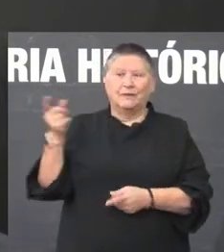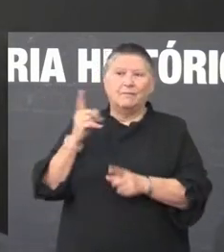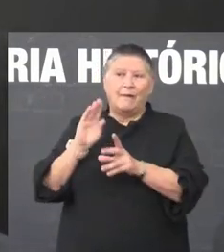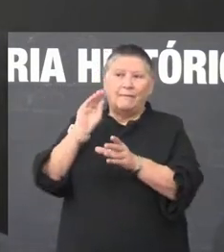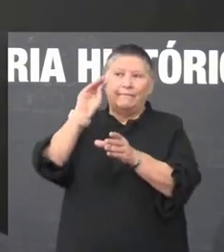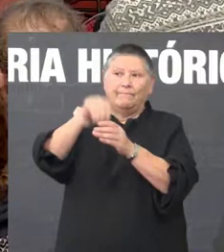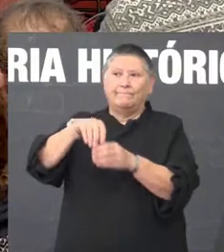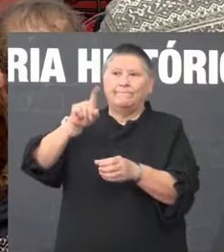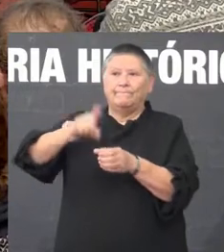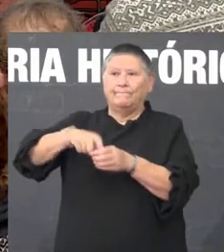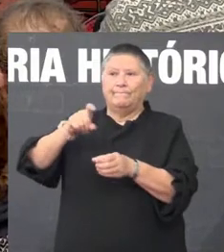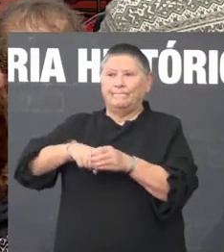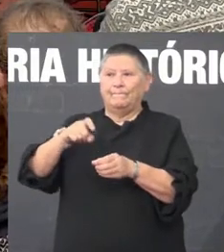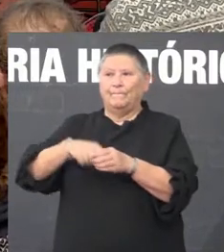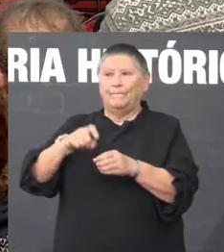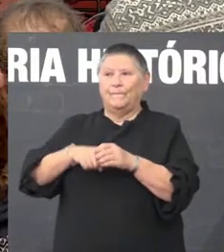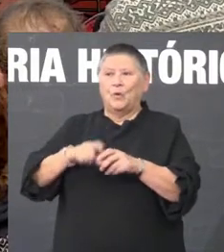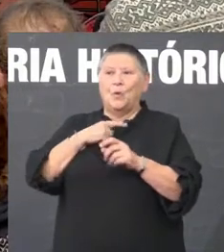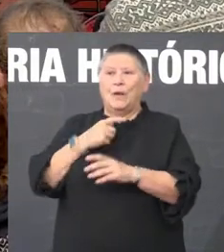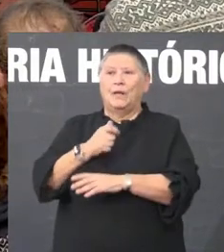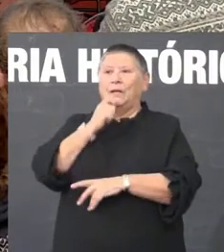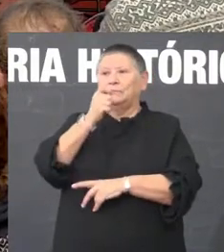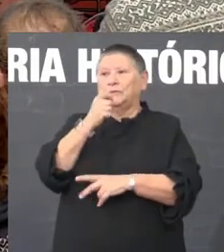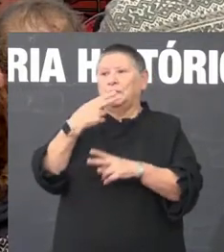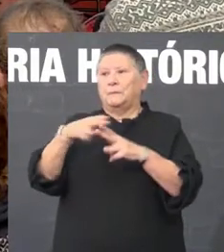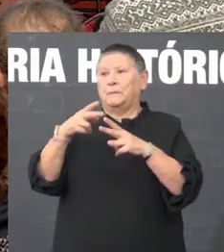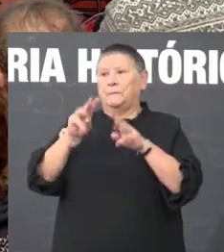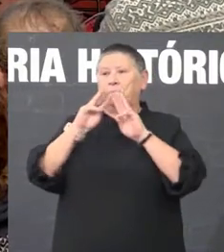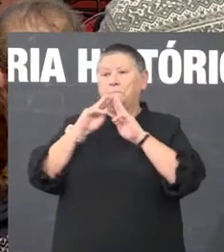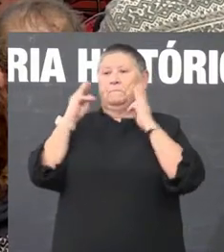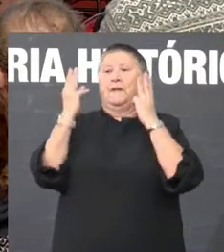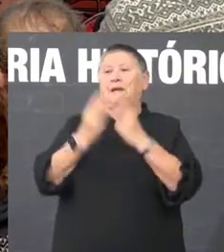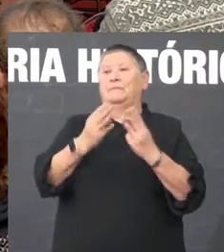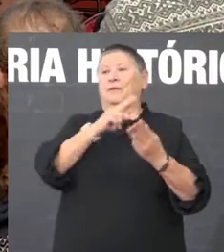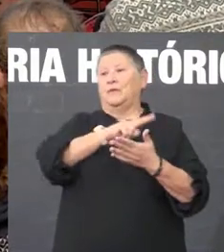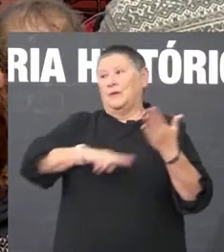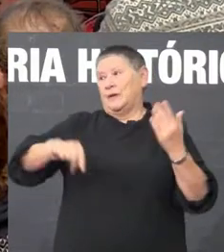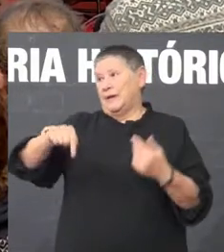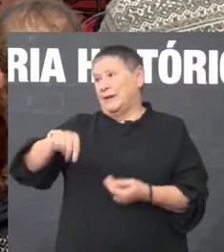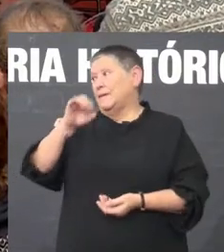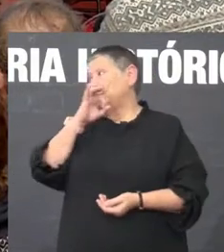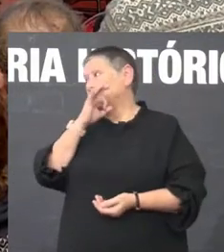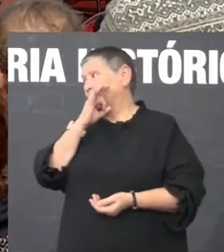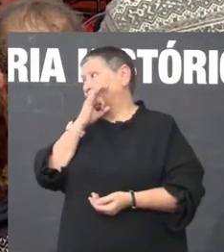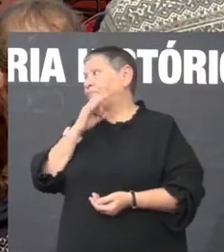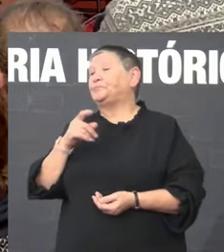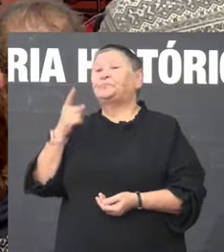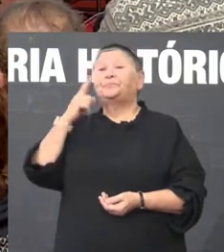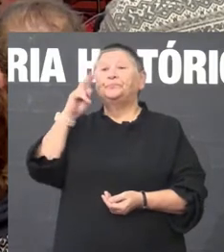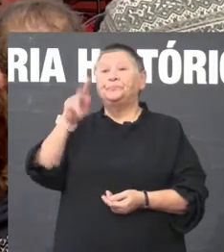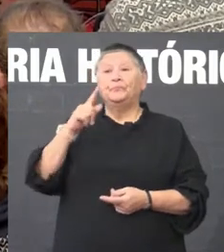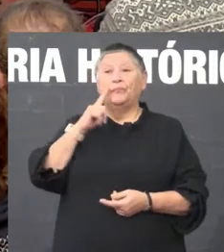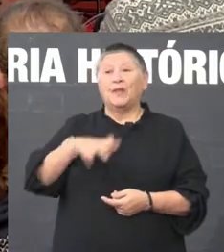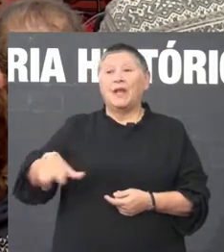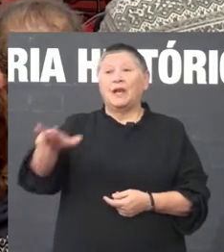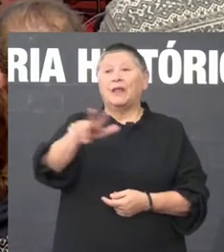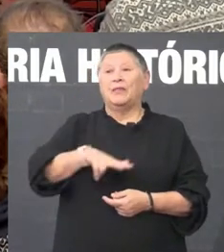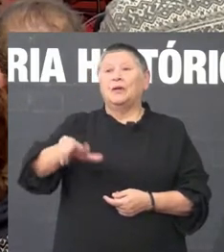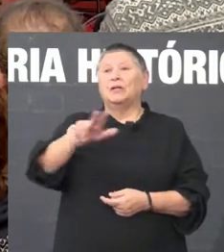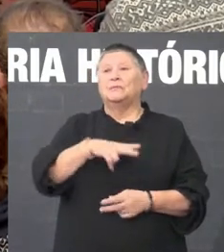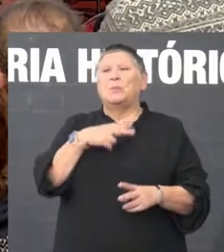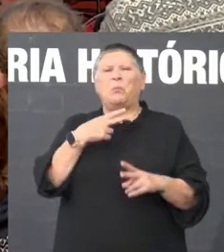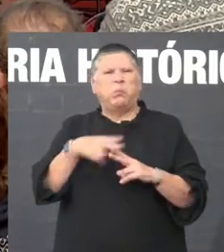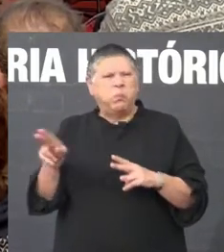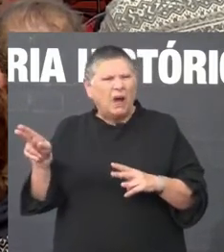intervencións desde a tribuna do Parlamento Galego. Entre elas, esta que veremos agora nun momentiño, Nacionalismo para Damis,